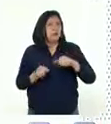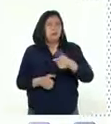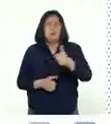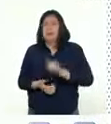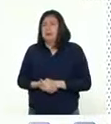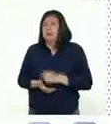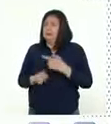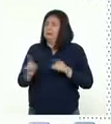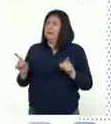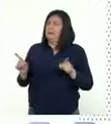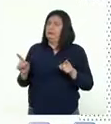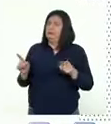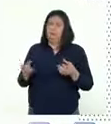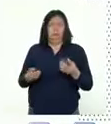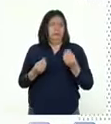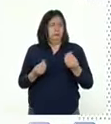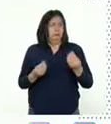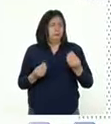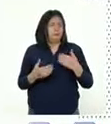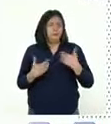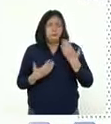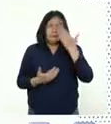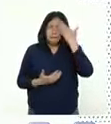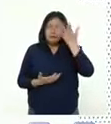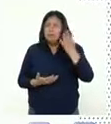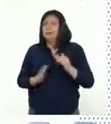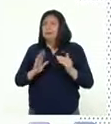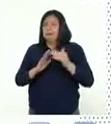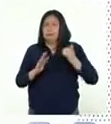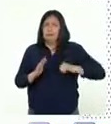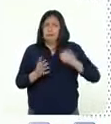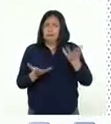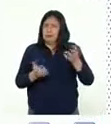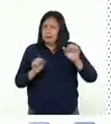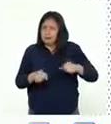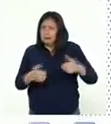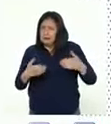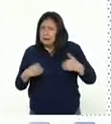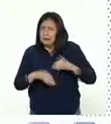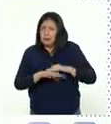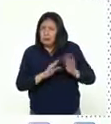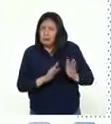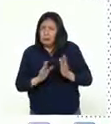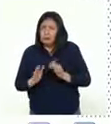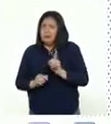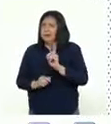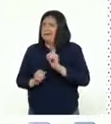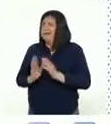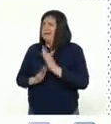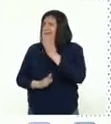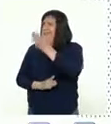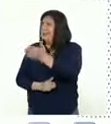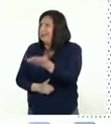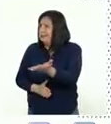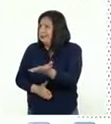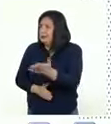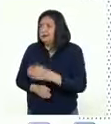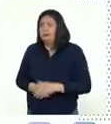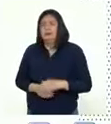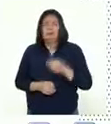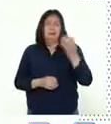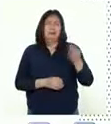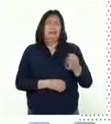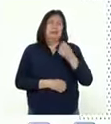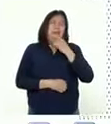funcionar. Pero, ¿cómo podemos saber si la municipalidad tiene un plan sin tener que ir hasta allá?